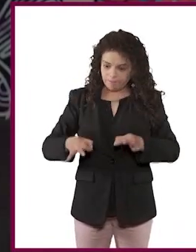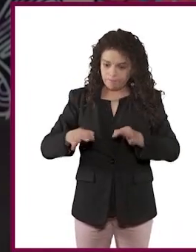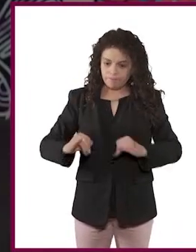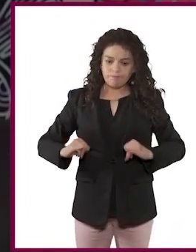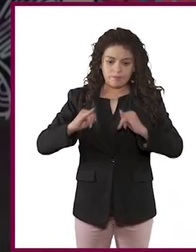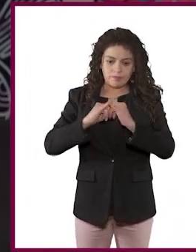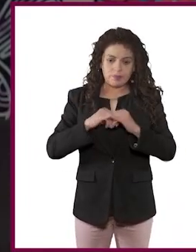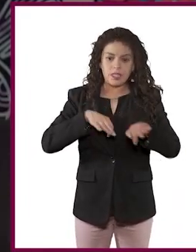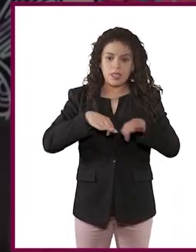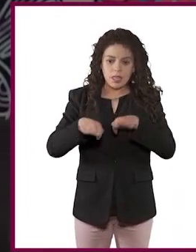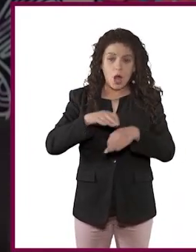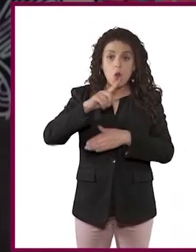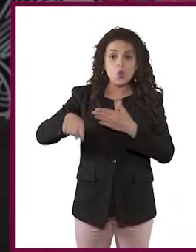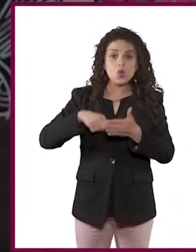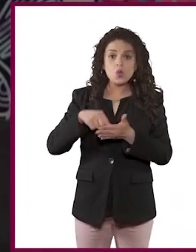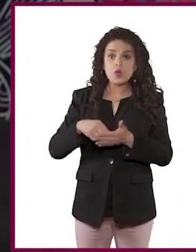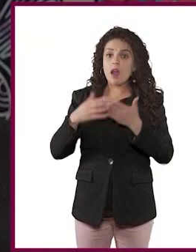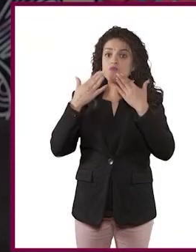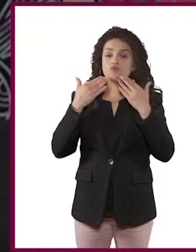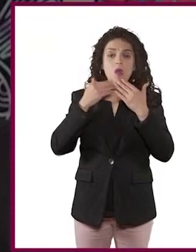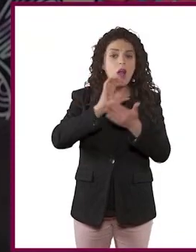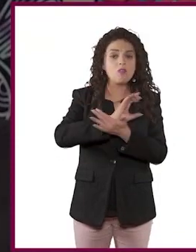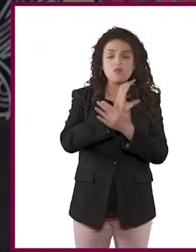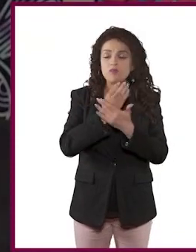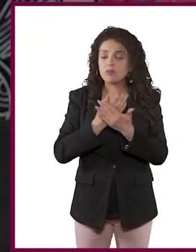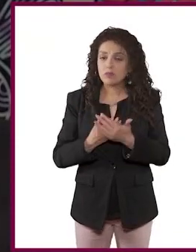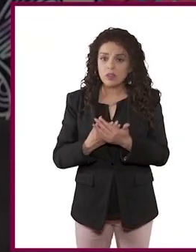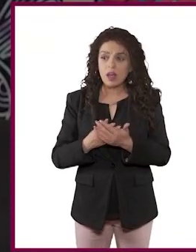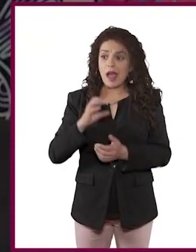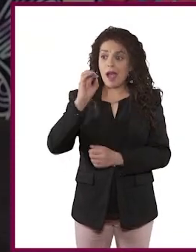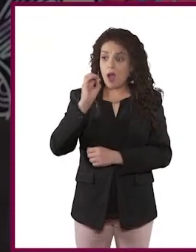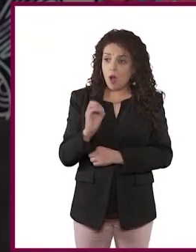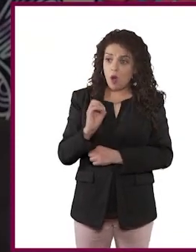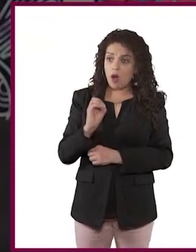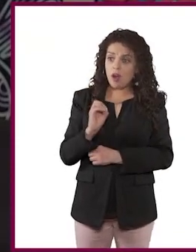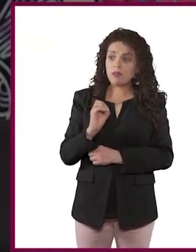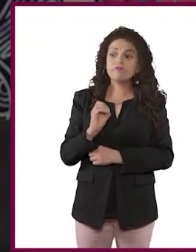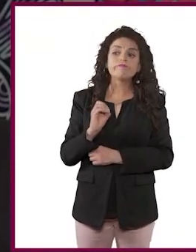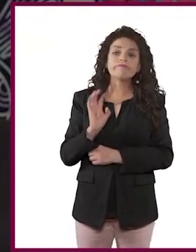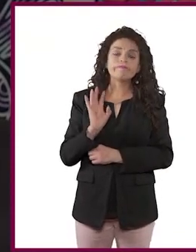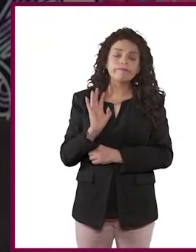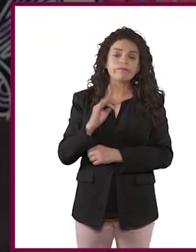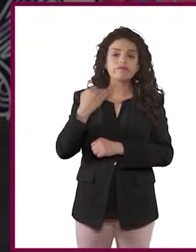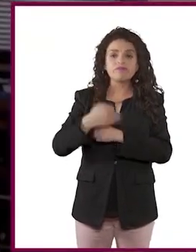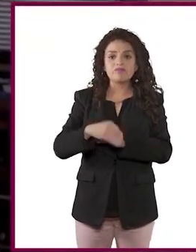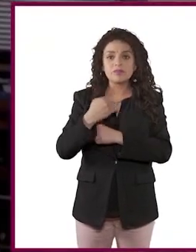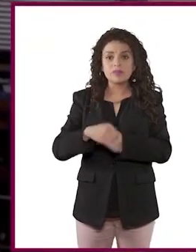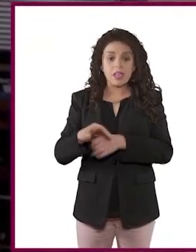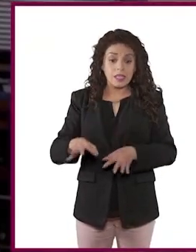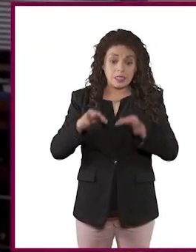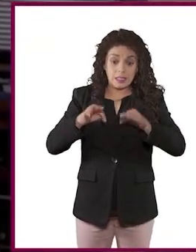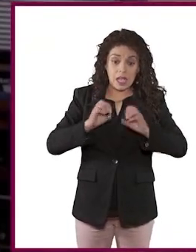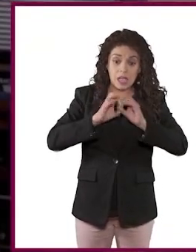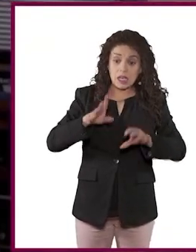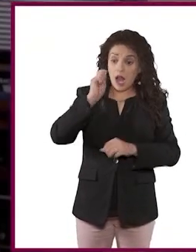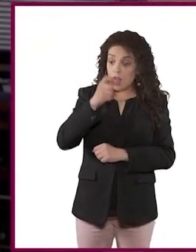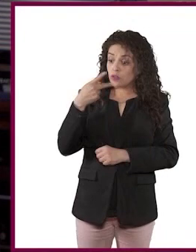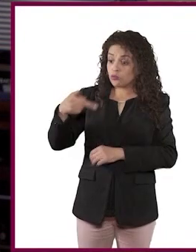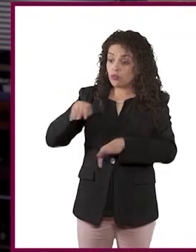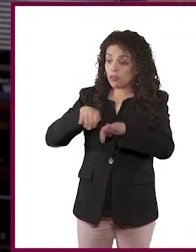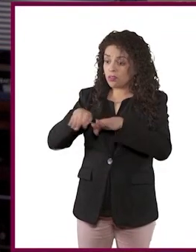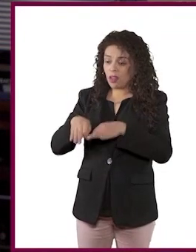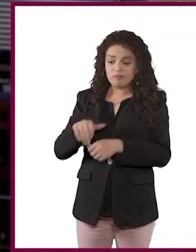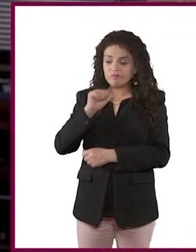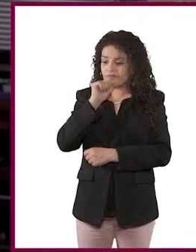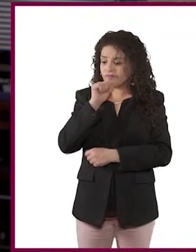institucional en el trabajo. Sitios donde los trabajadores no tienen contratos o sus contratos son ambiguos, donde no hay un organigrama